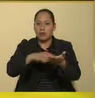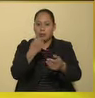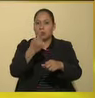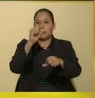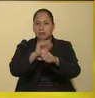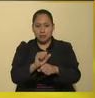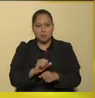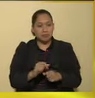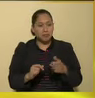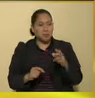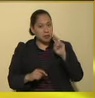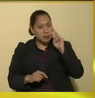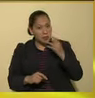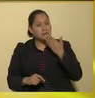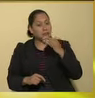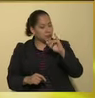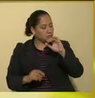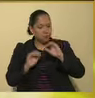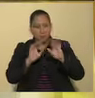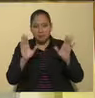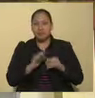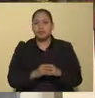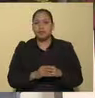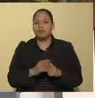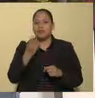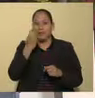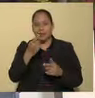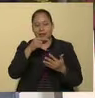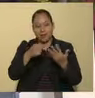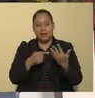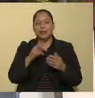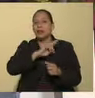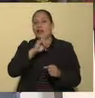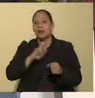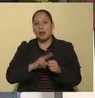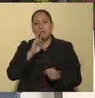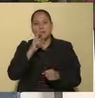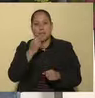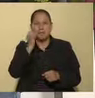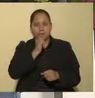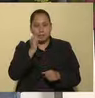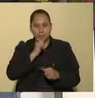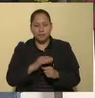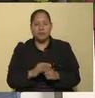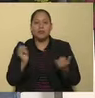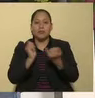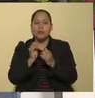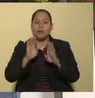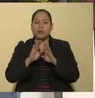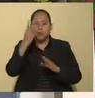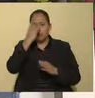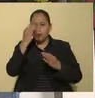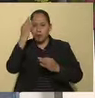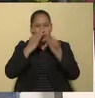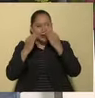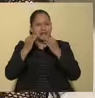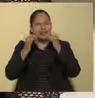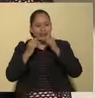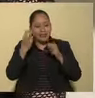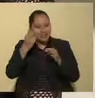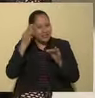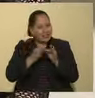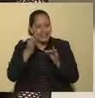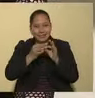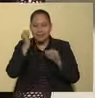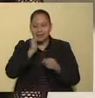¿Vemos resultados? Por supuesto que sí. Excelente. Es que todo... Lo natural es lo mejor, ¿verdad? Pero además, toda la belleza es constancia. Uh-huh.